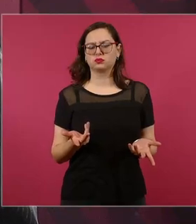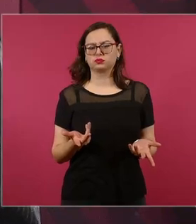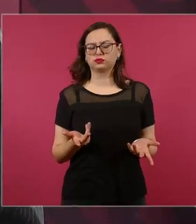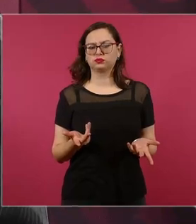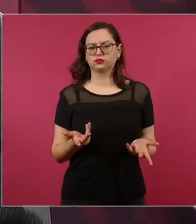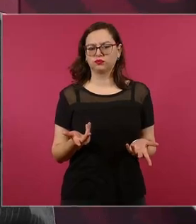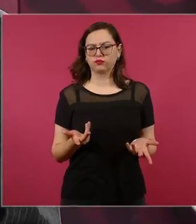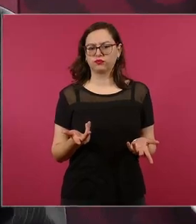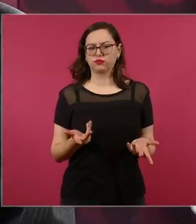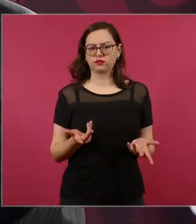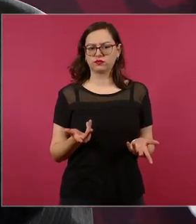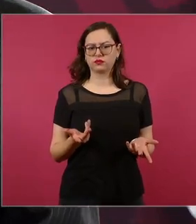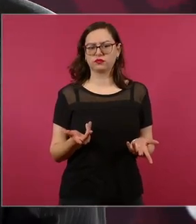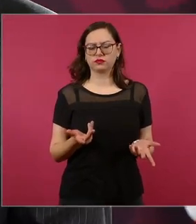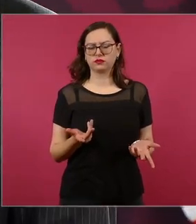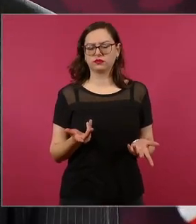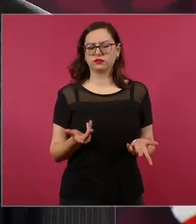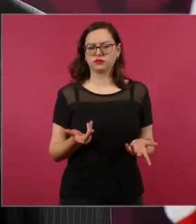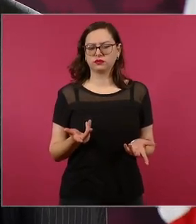Ahí